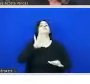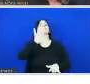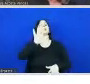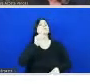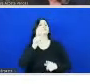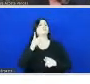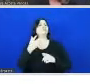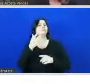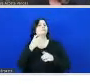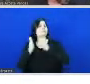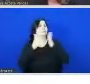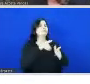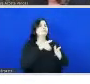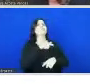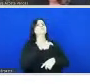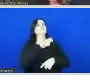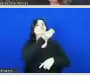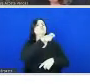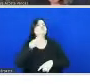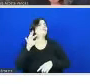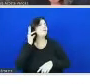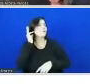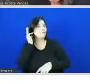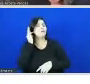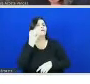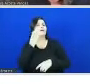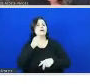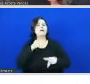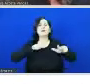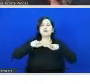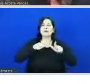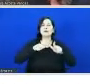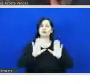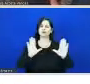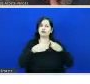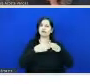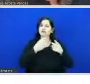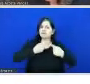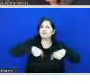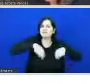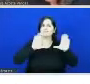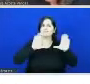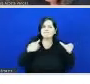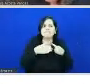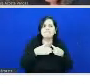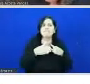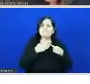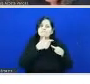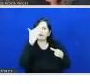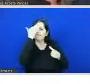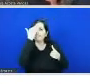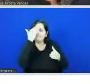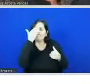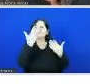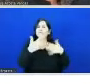de frontera, en los territorios, sabemos que primero las mujeres son invisibilizadas y segundo son criminalizadas